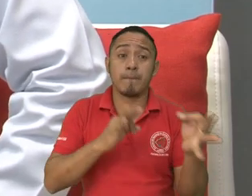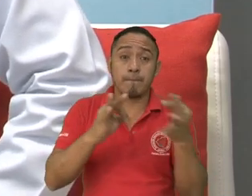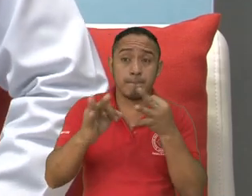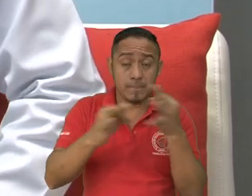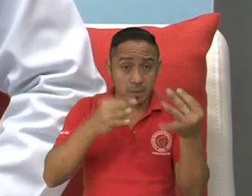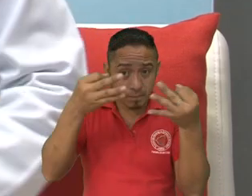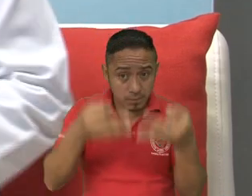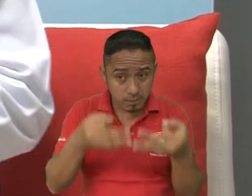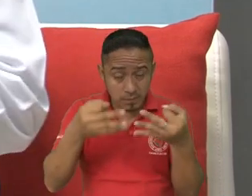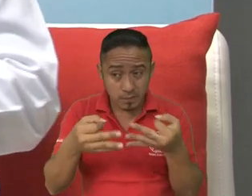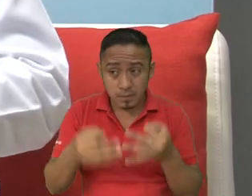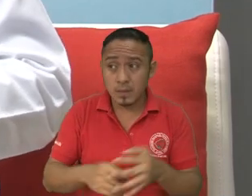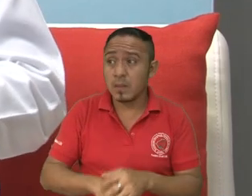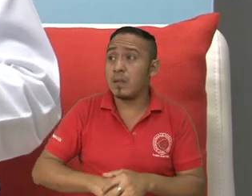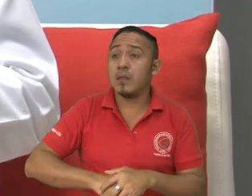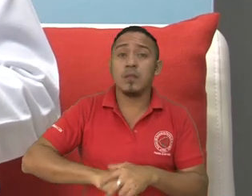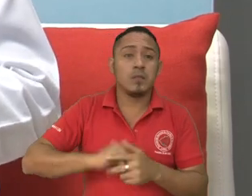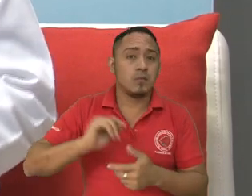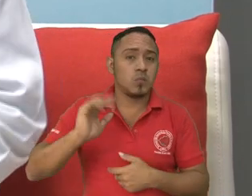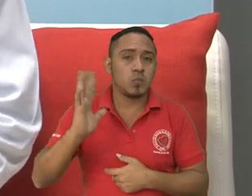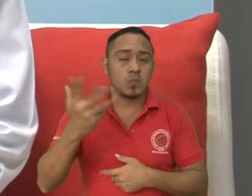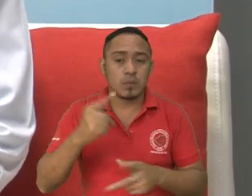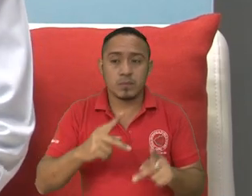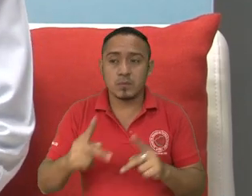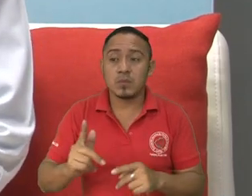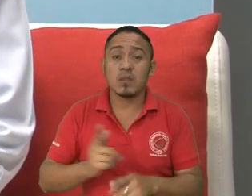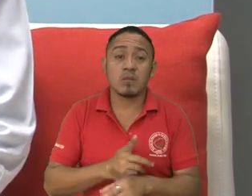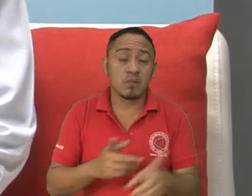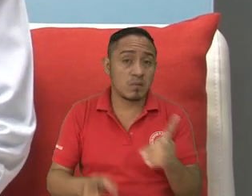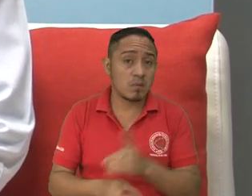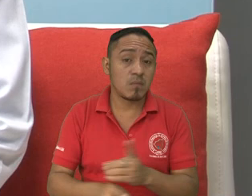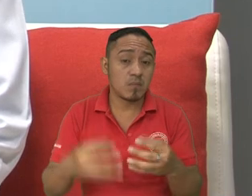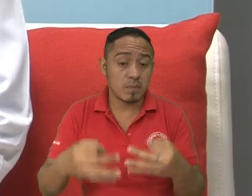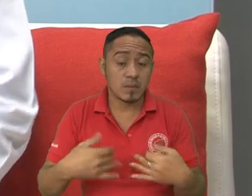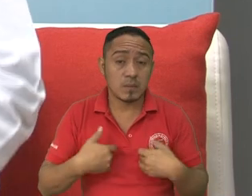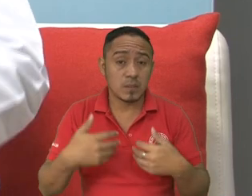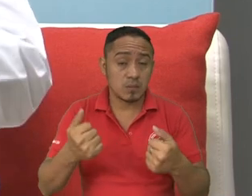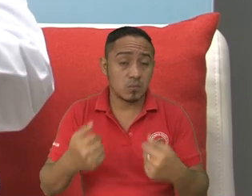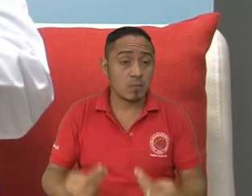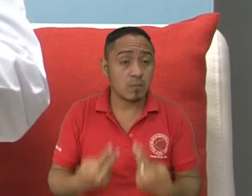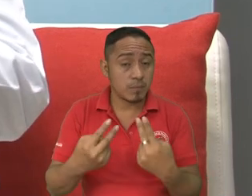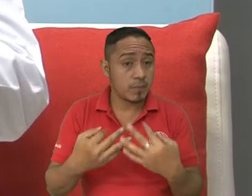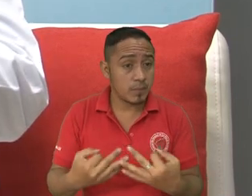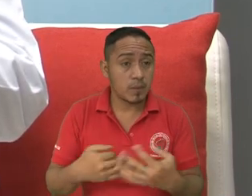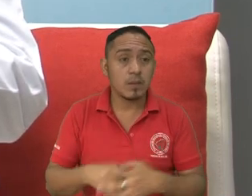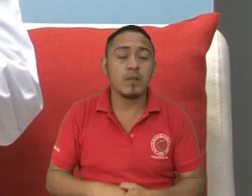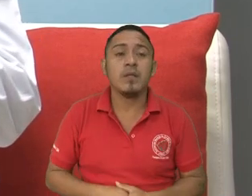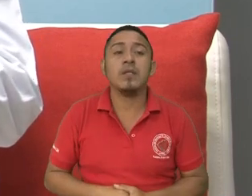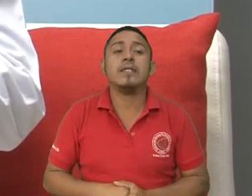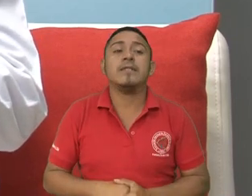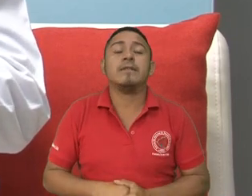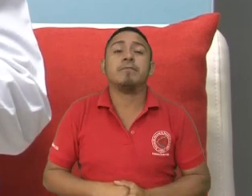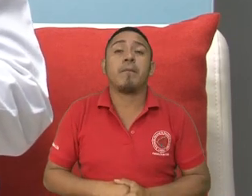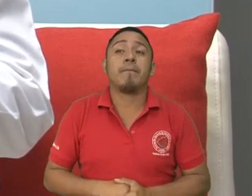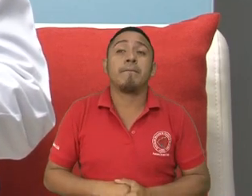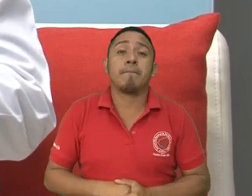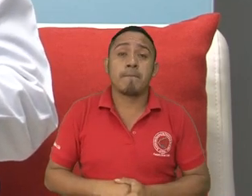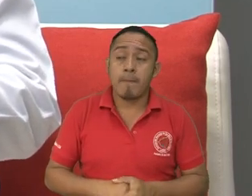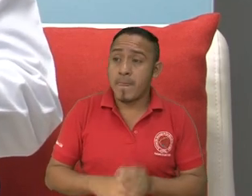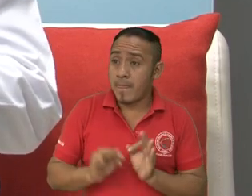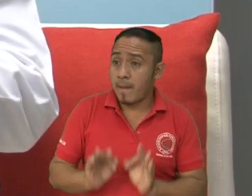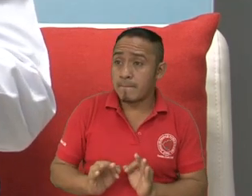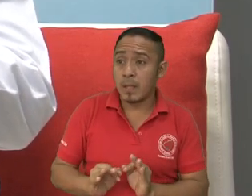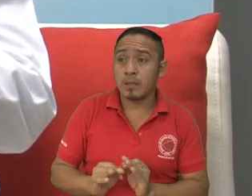todos, aparte de las personas que están enfermas, debemos de tener una vida saludable. Uh-huh. Entonces, lo ideal es que las personas previamente